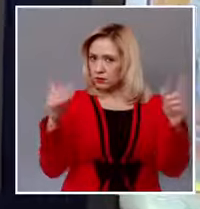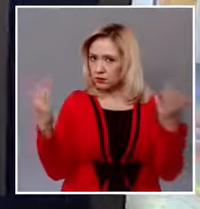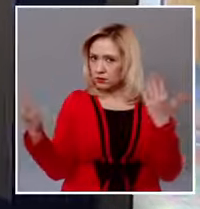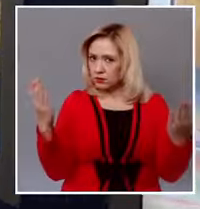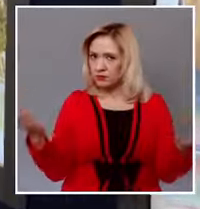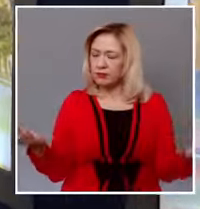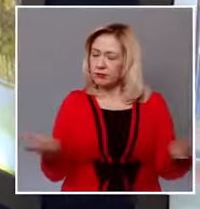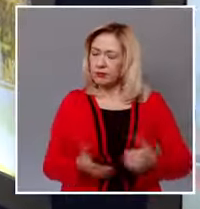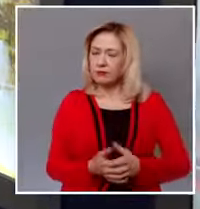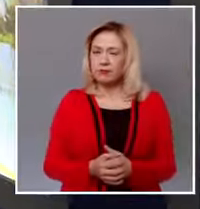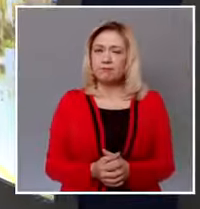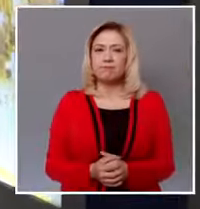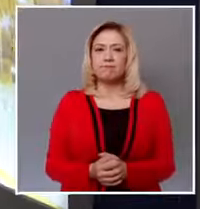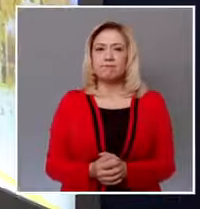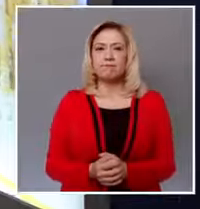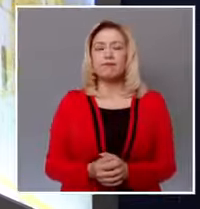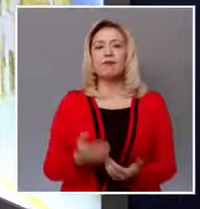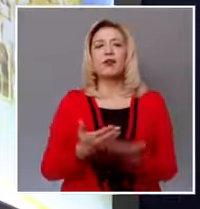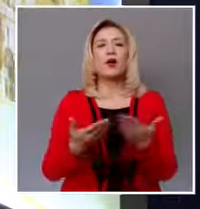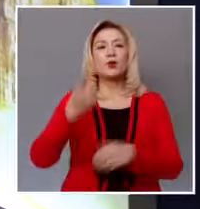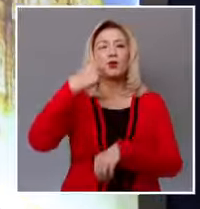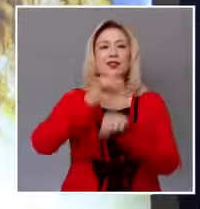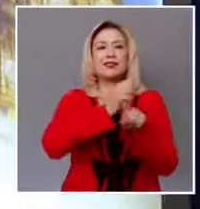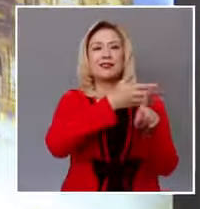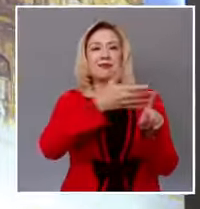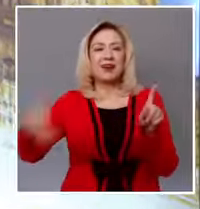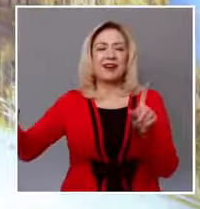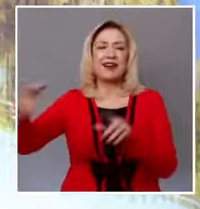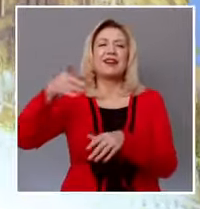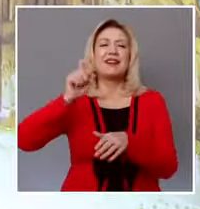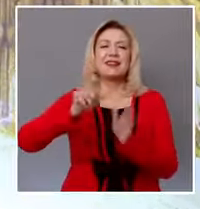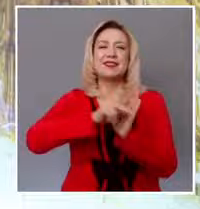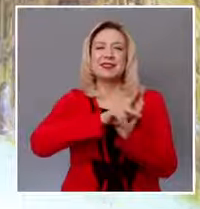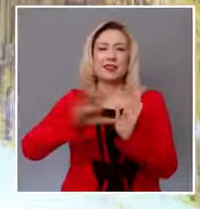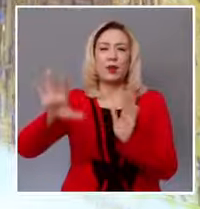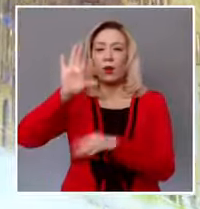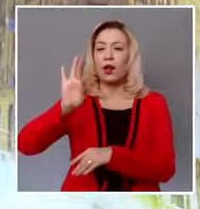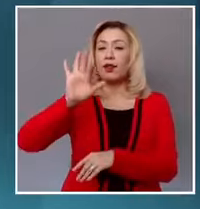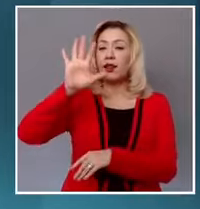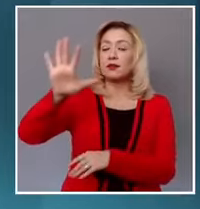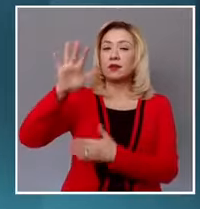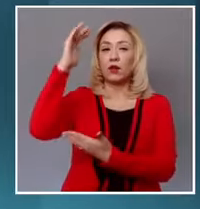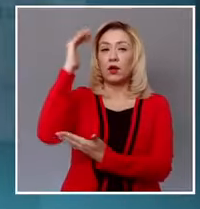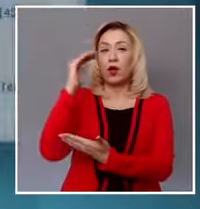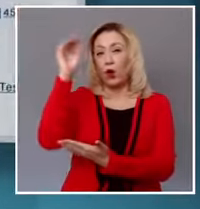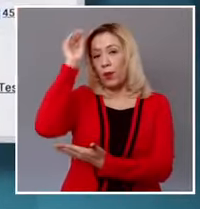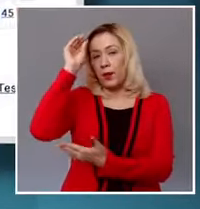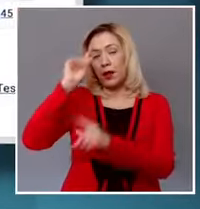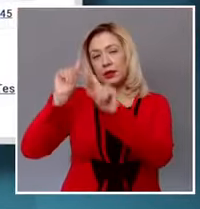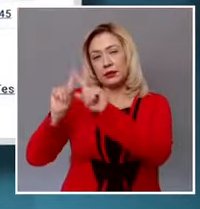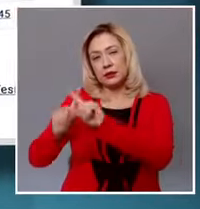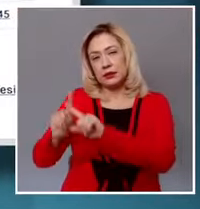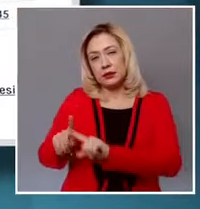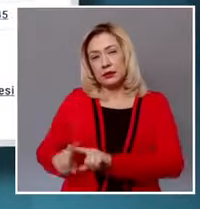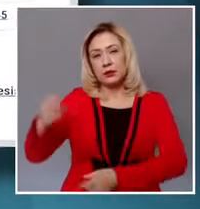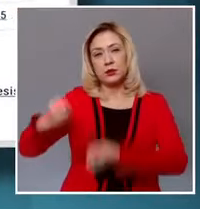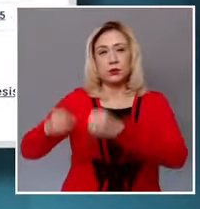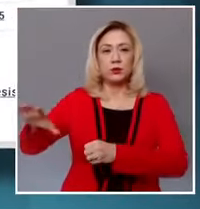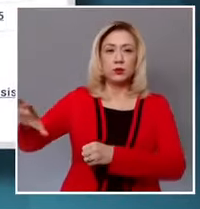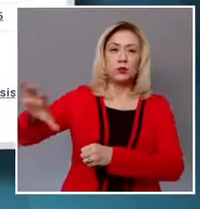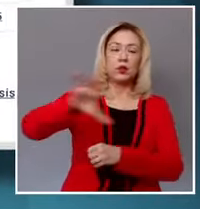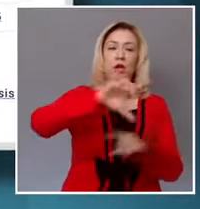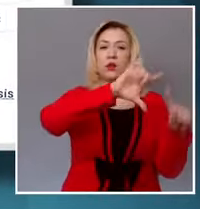Y en el Semanario Judicial de la Federación se publicaron 45 criterios de diversos órganos jurisdiccionales federales. En